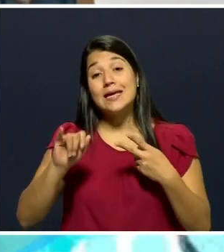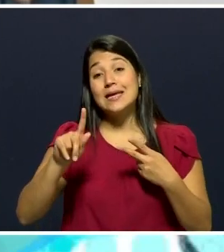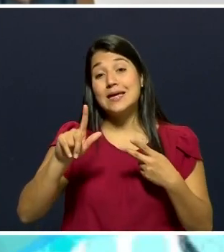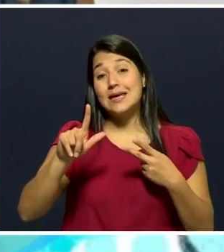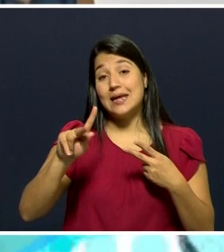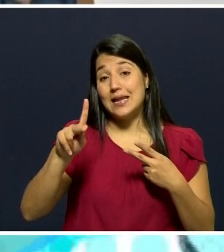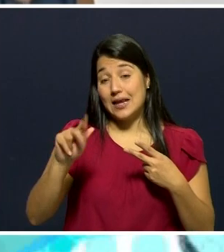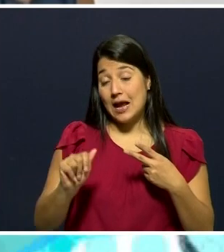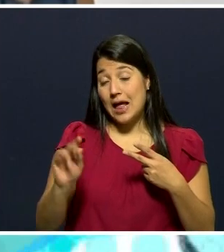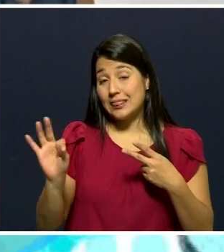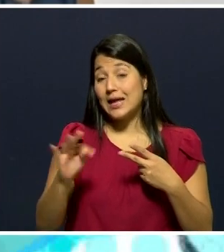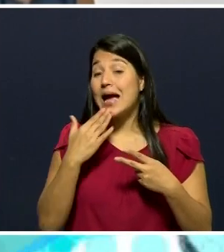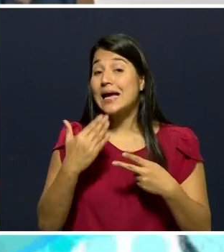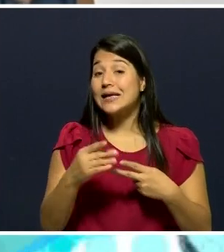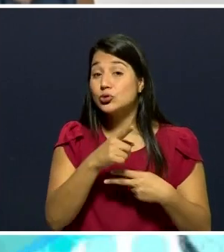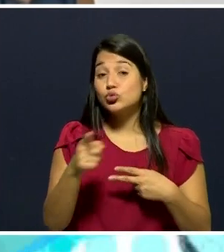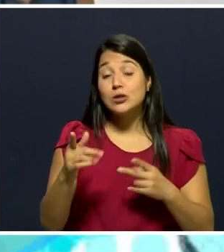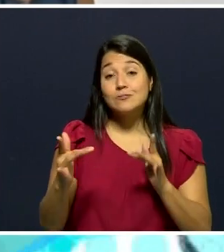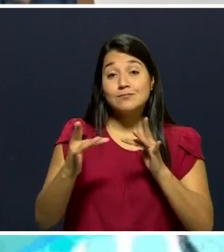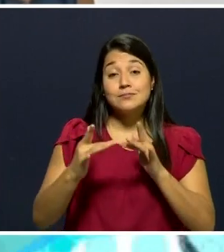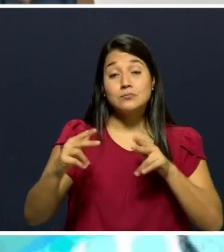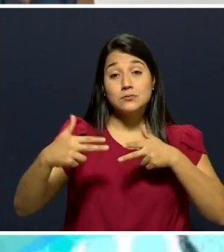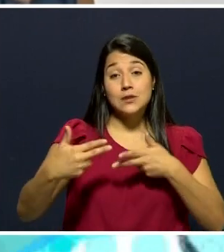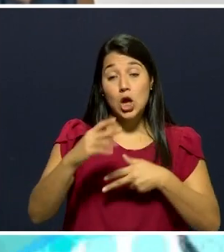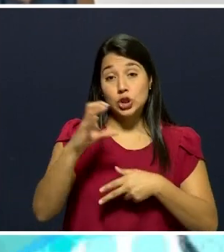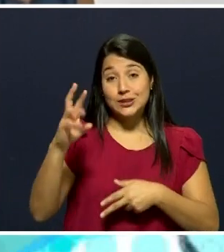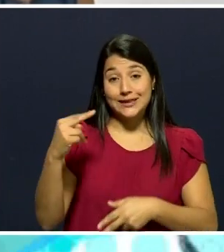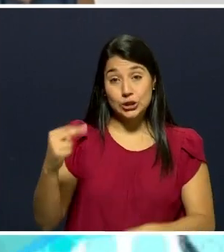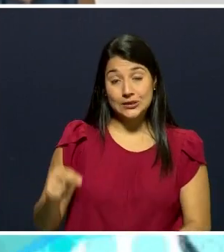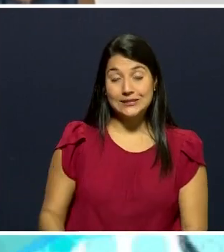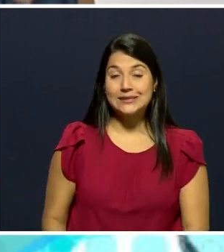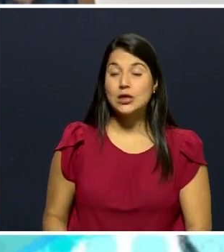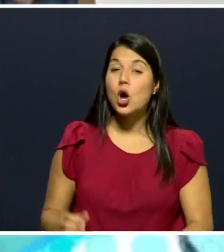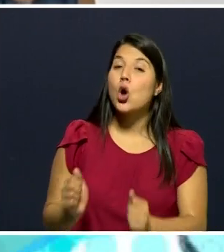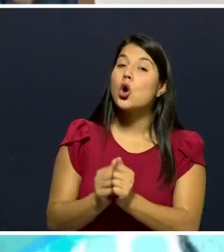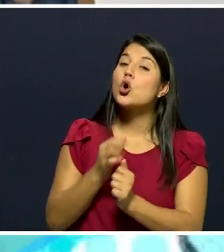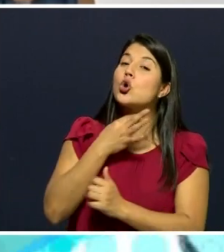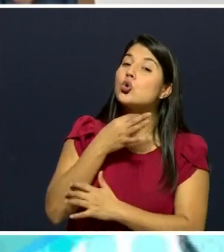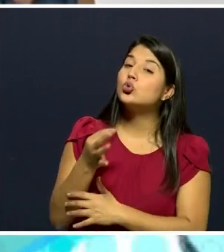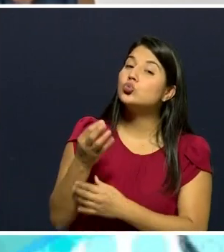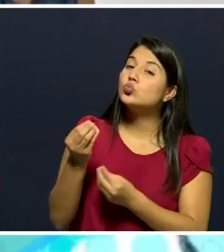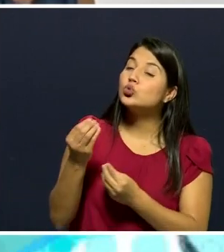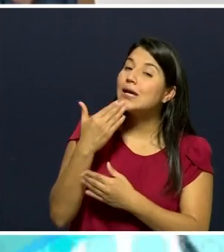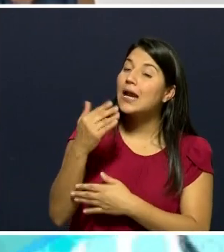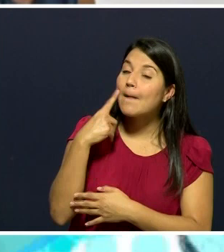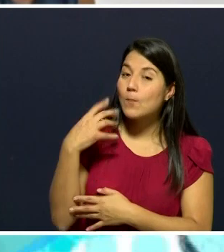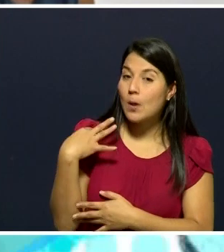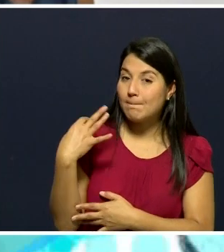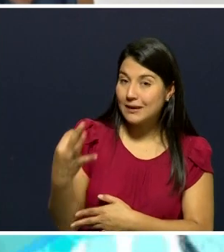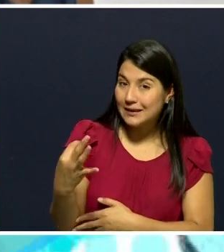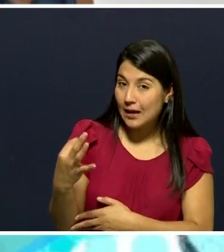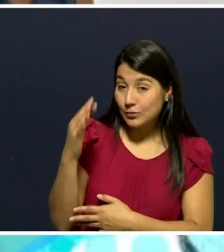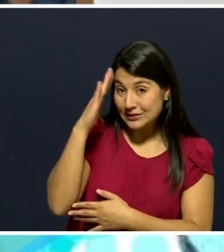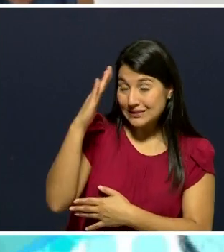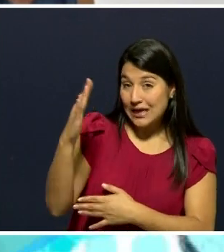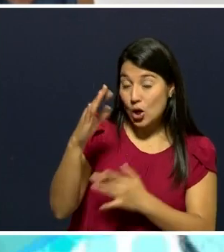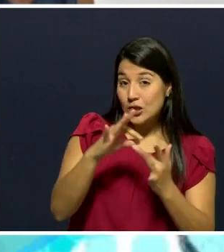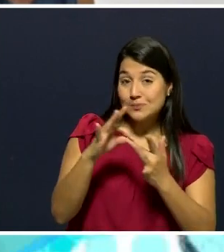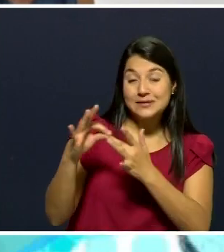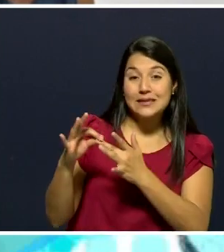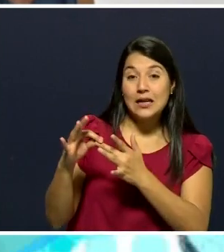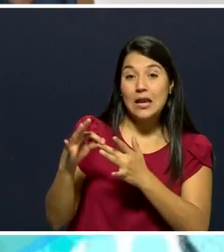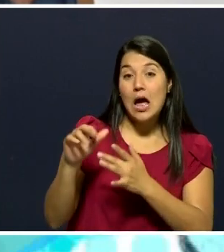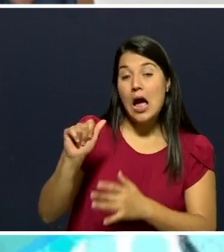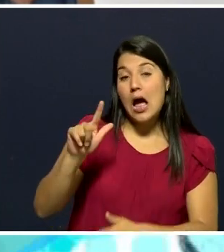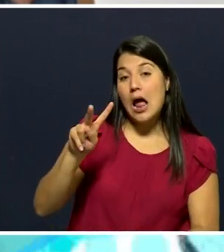Gracias por estar en el set de Costa Rica Noticias. Con mucho gusto, muchas gracias por la invitación, Ernesto, y un saludo muy especial a